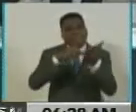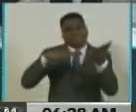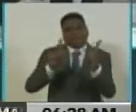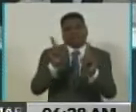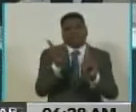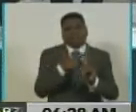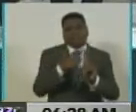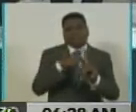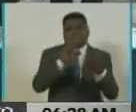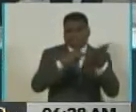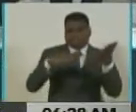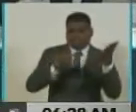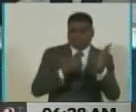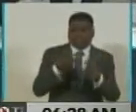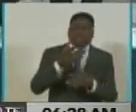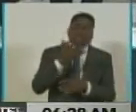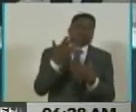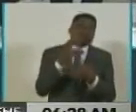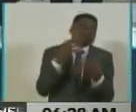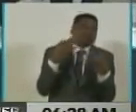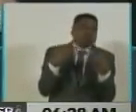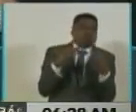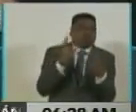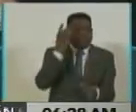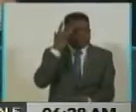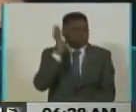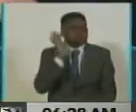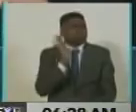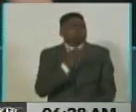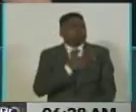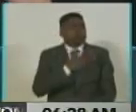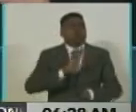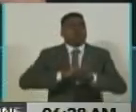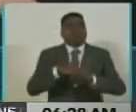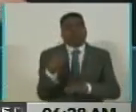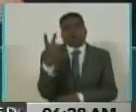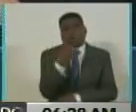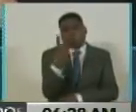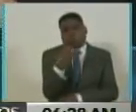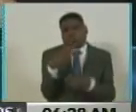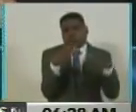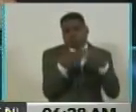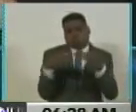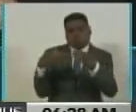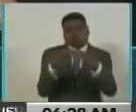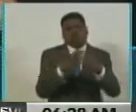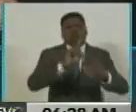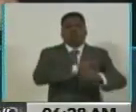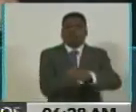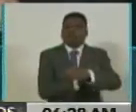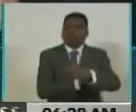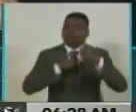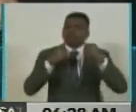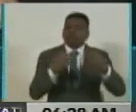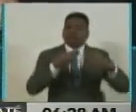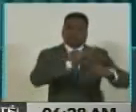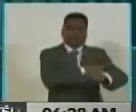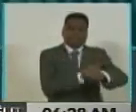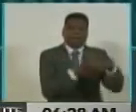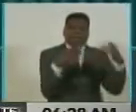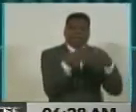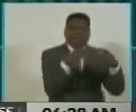Es normal, creo yo. ¿Por qué es normal? Bueno, porque los dos grupos se perciben igualmente fuertes, ambos están